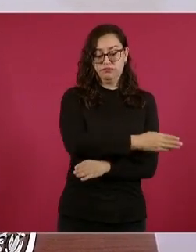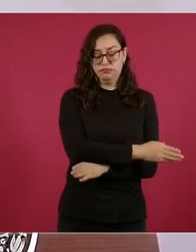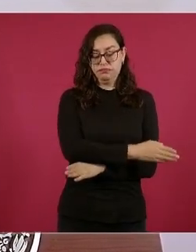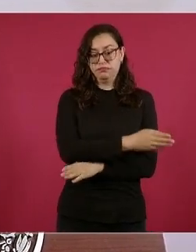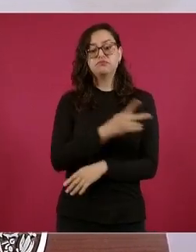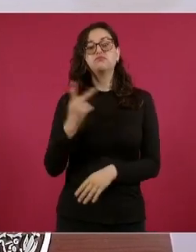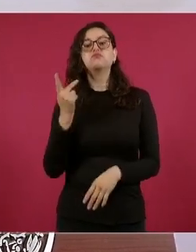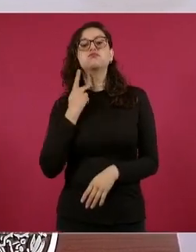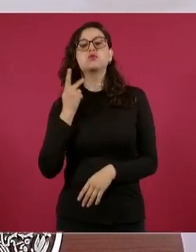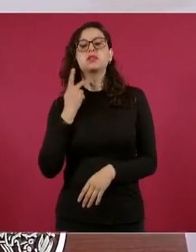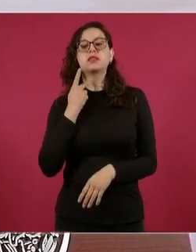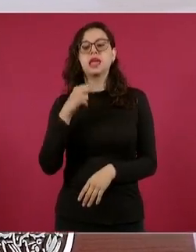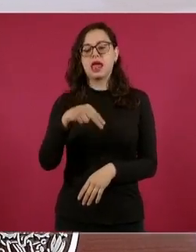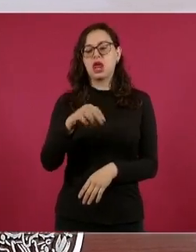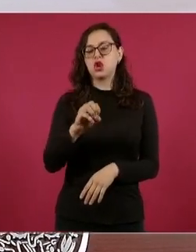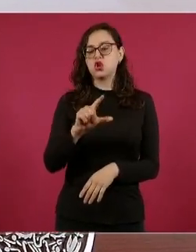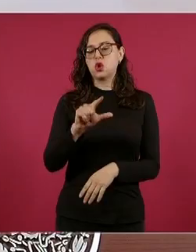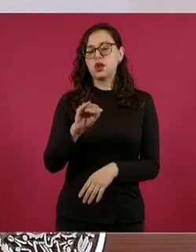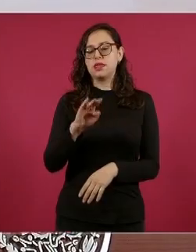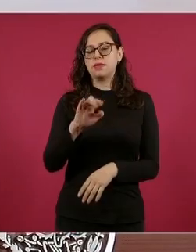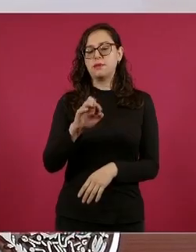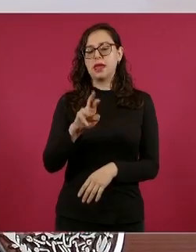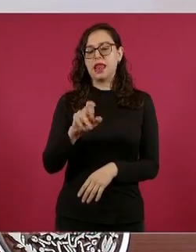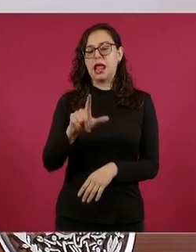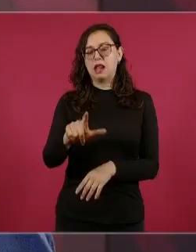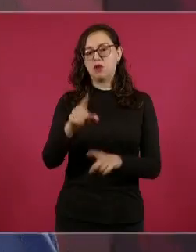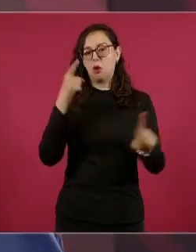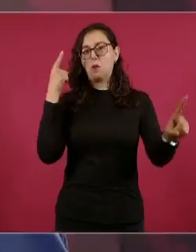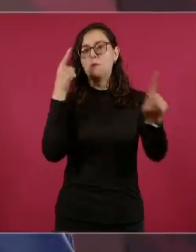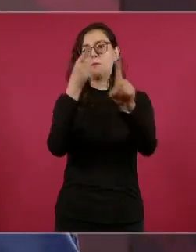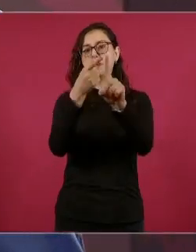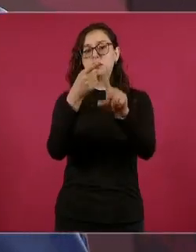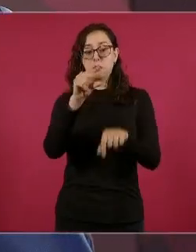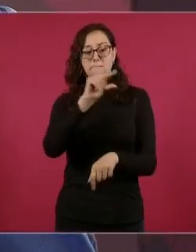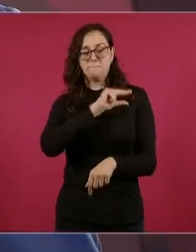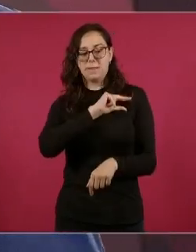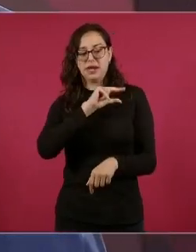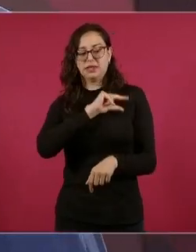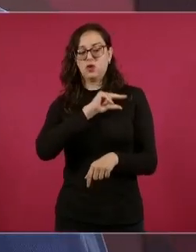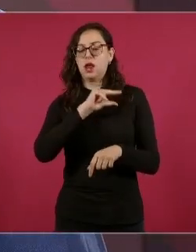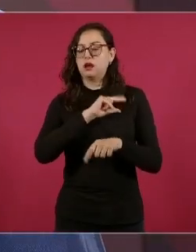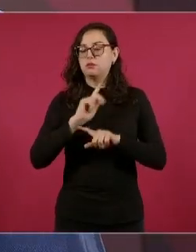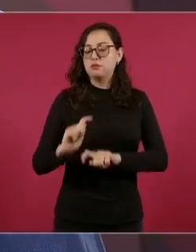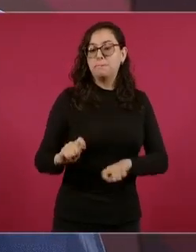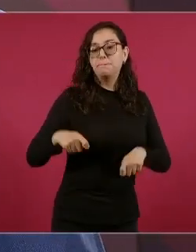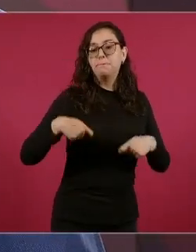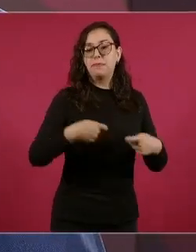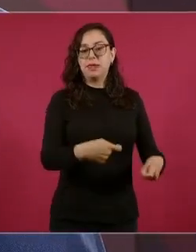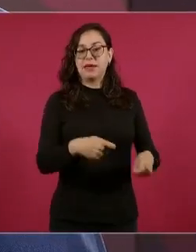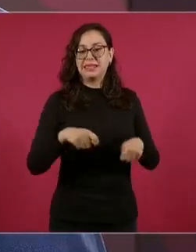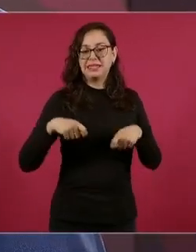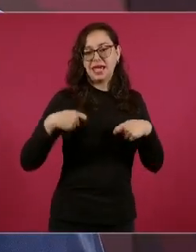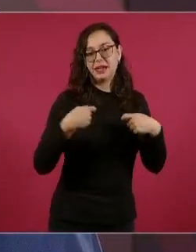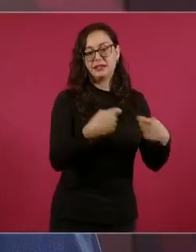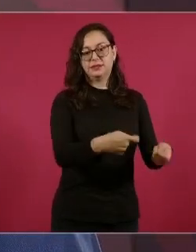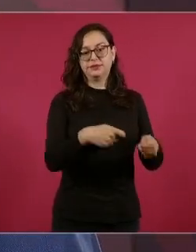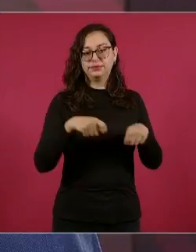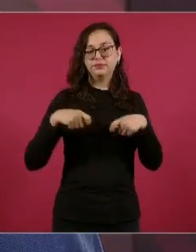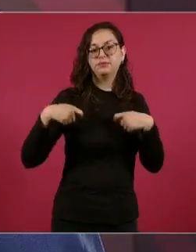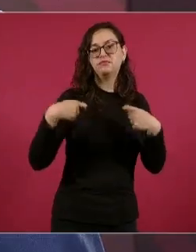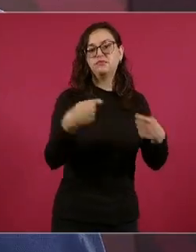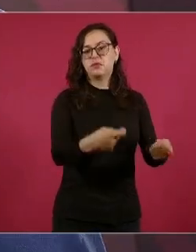neoporfirista, la política privatizadora que impusieron en los